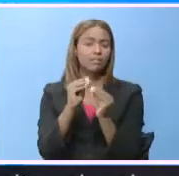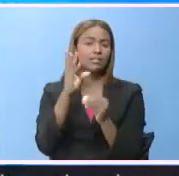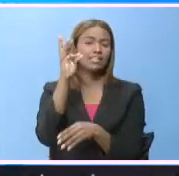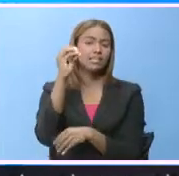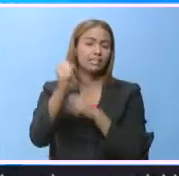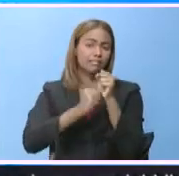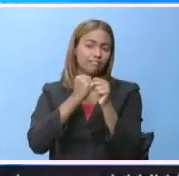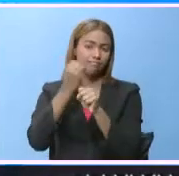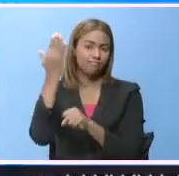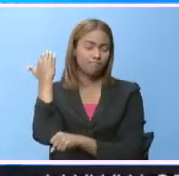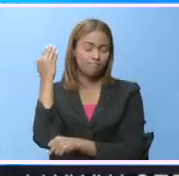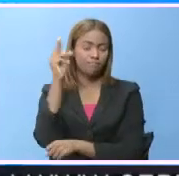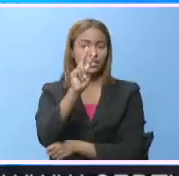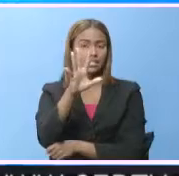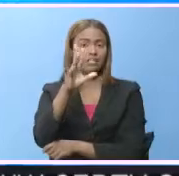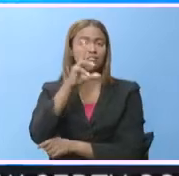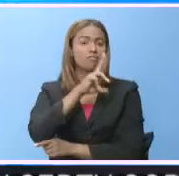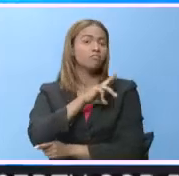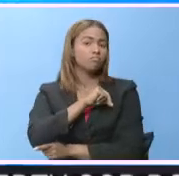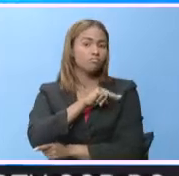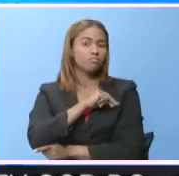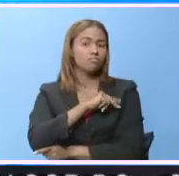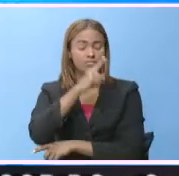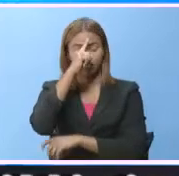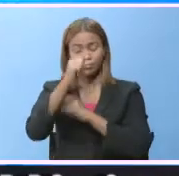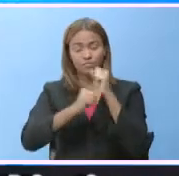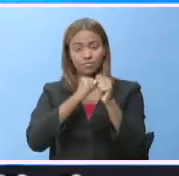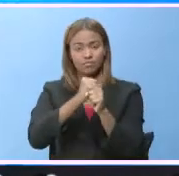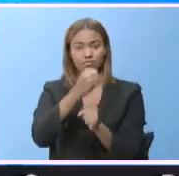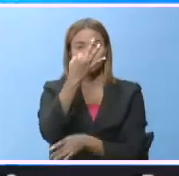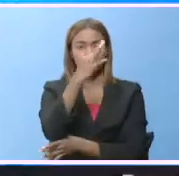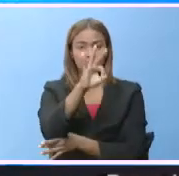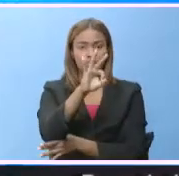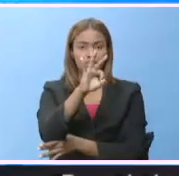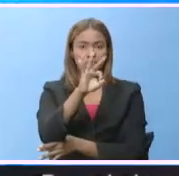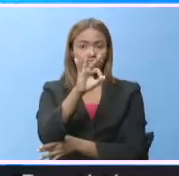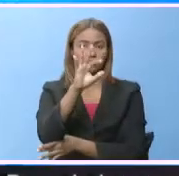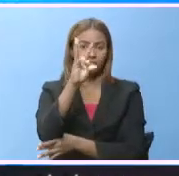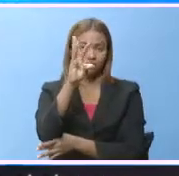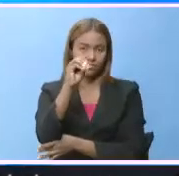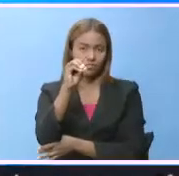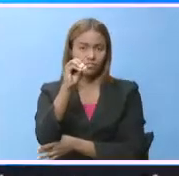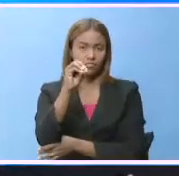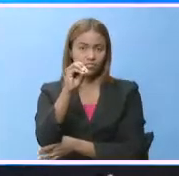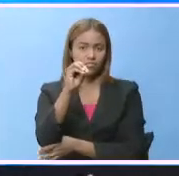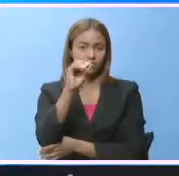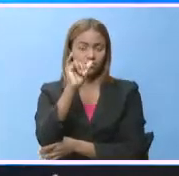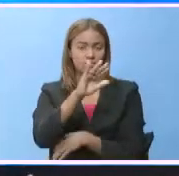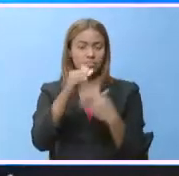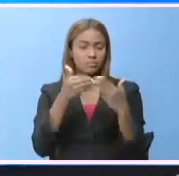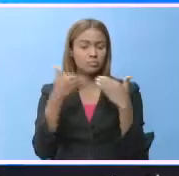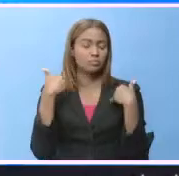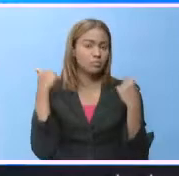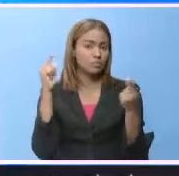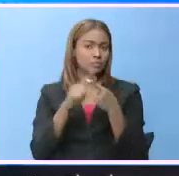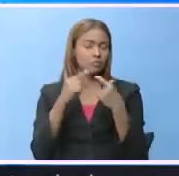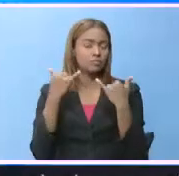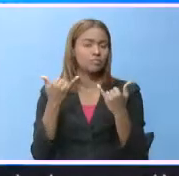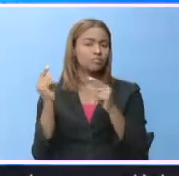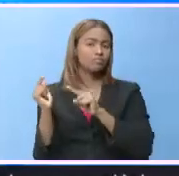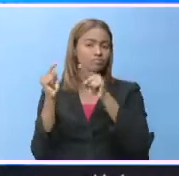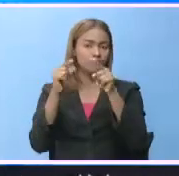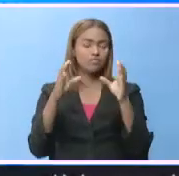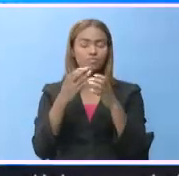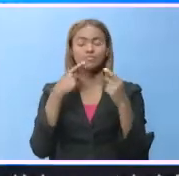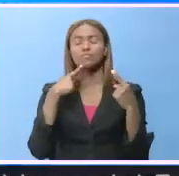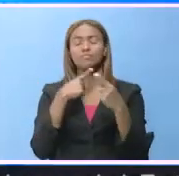60 años, 25 de noviembre del año 1960. es todo lo que tenemos por el momento.